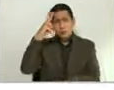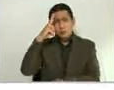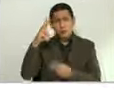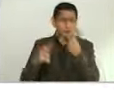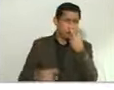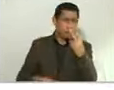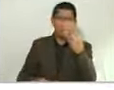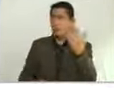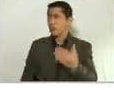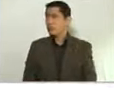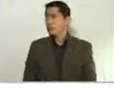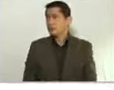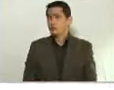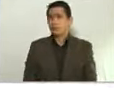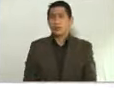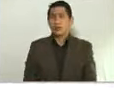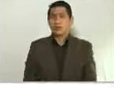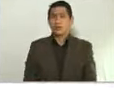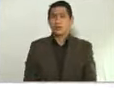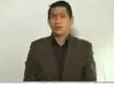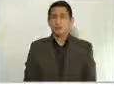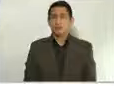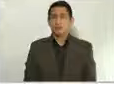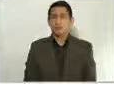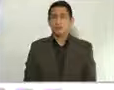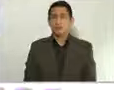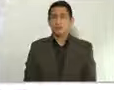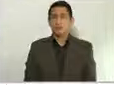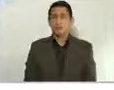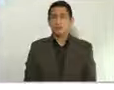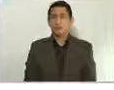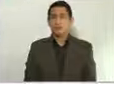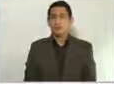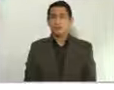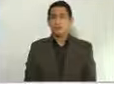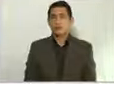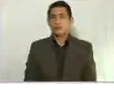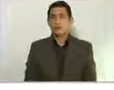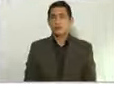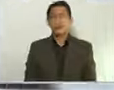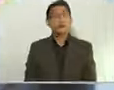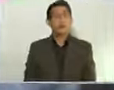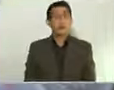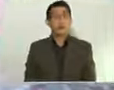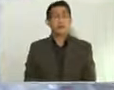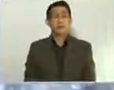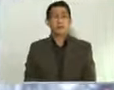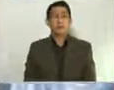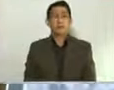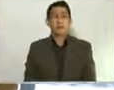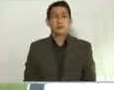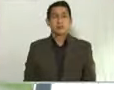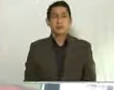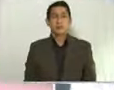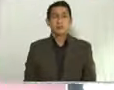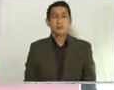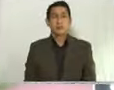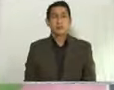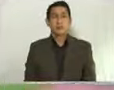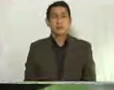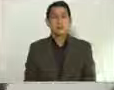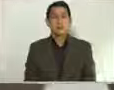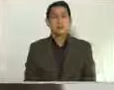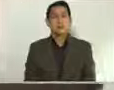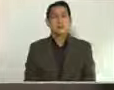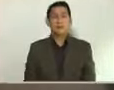Claro, lo que observamos borrado es la imagen del que resultó afectado. Sí, porque no queremos al afectado arriesgarlo. Pero